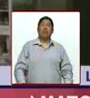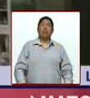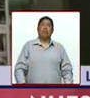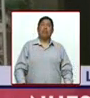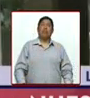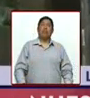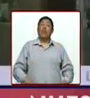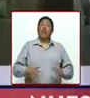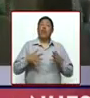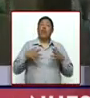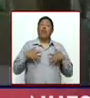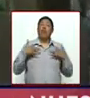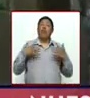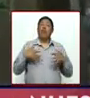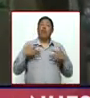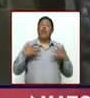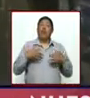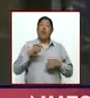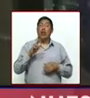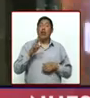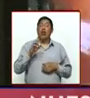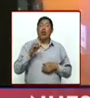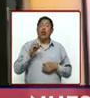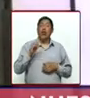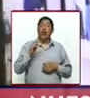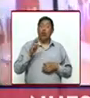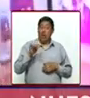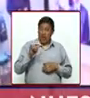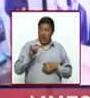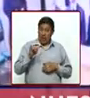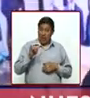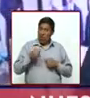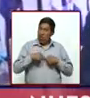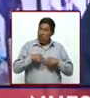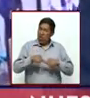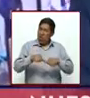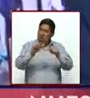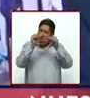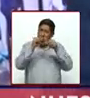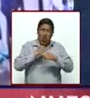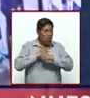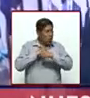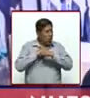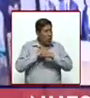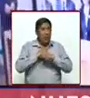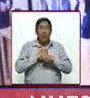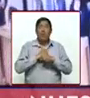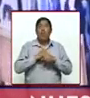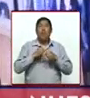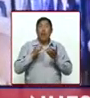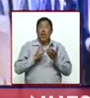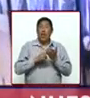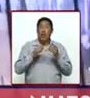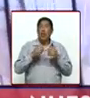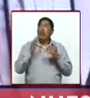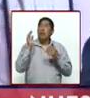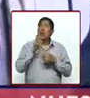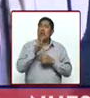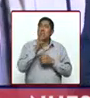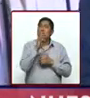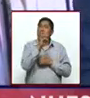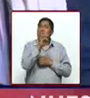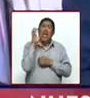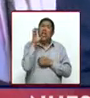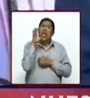Muy contentos y felices porque Rotary Club continúa con las donaciones para nuestra campaña Se nos quema el alma, en este caso con más de